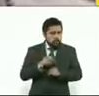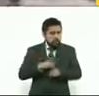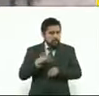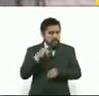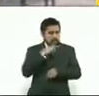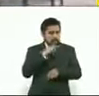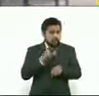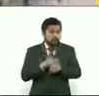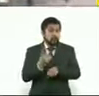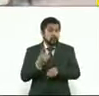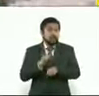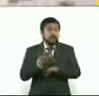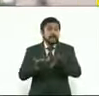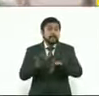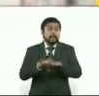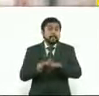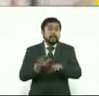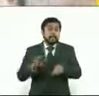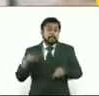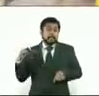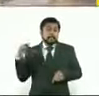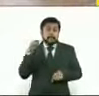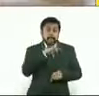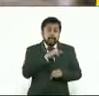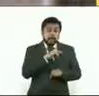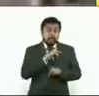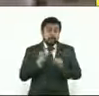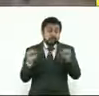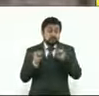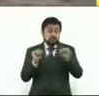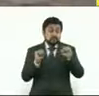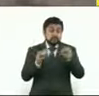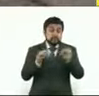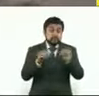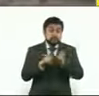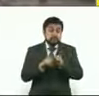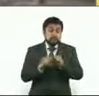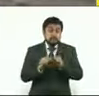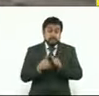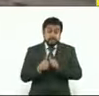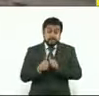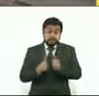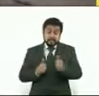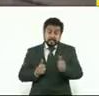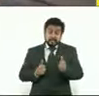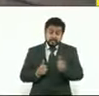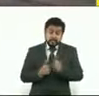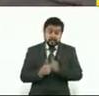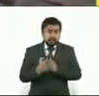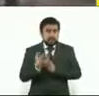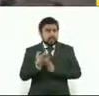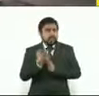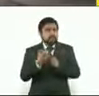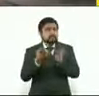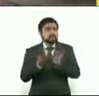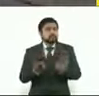lo que te queda de gasolina se te va. No te llega, no llega. Sí, pasa también eso. Hay que tener ese